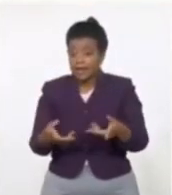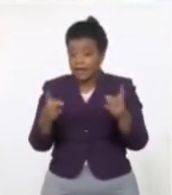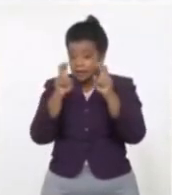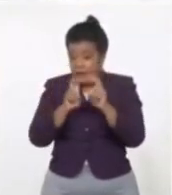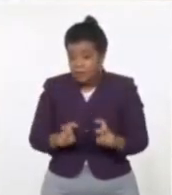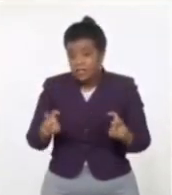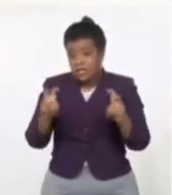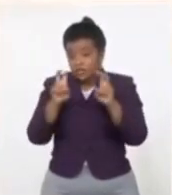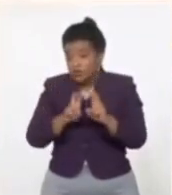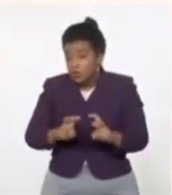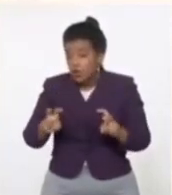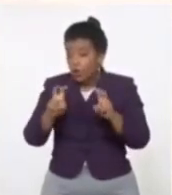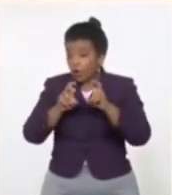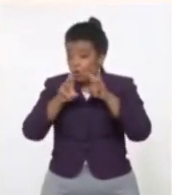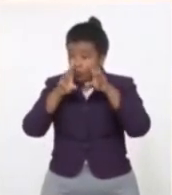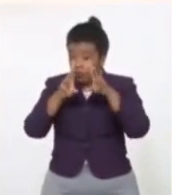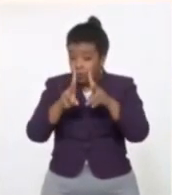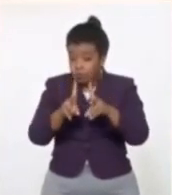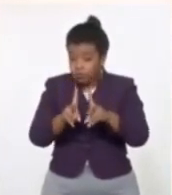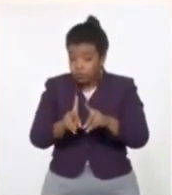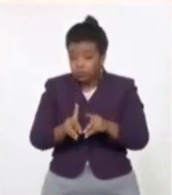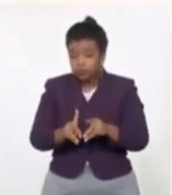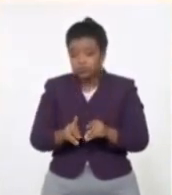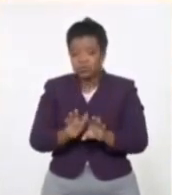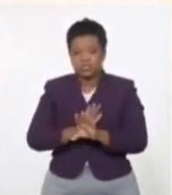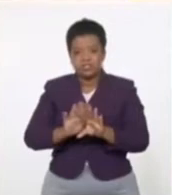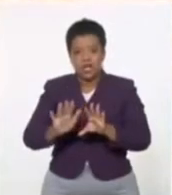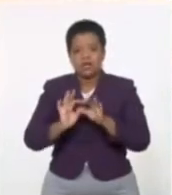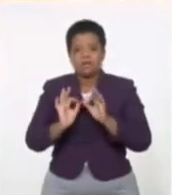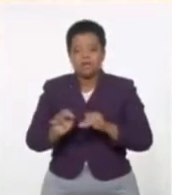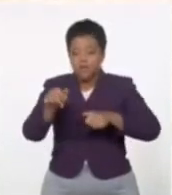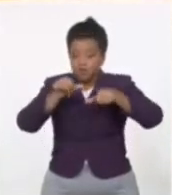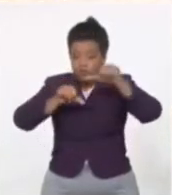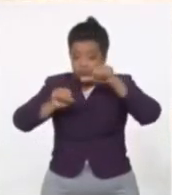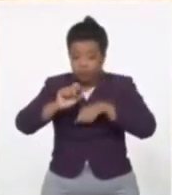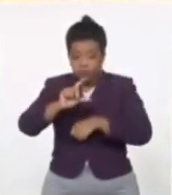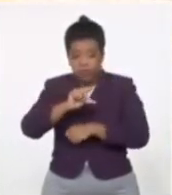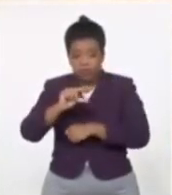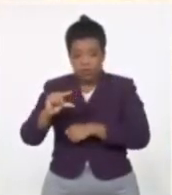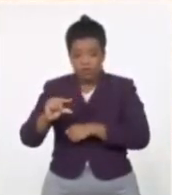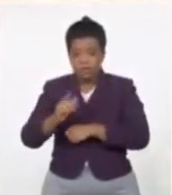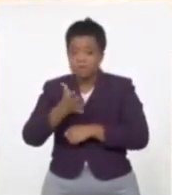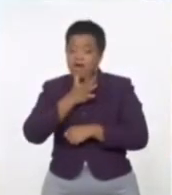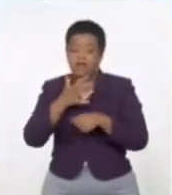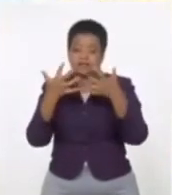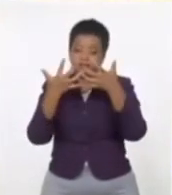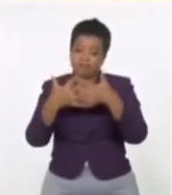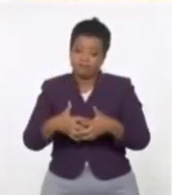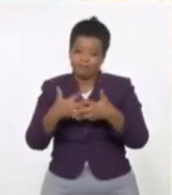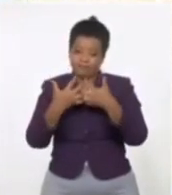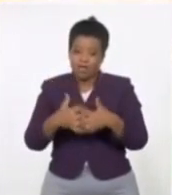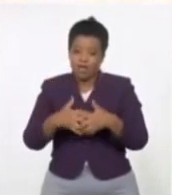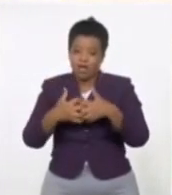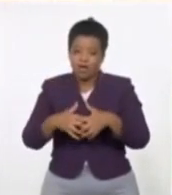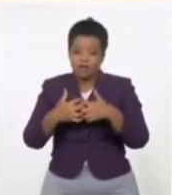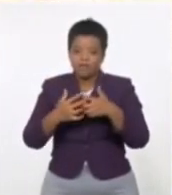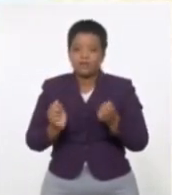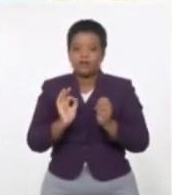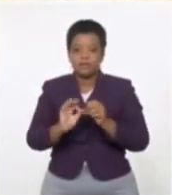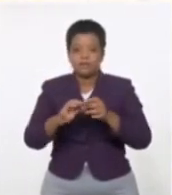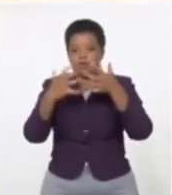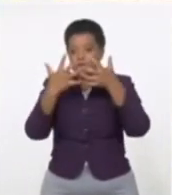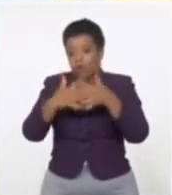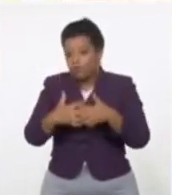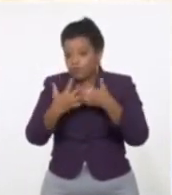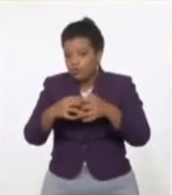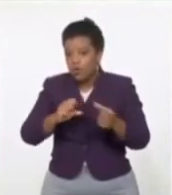investigación más académica hasta ya lo que sería prácticamente una fábrica con su producción, con su control de calidad,